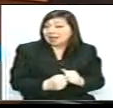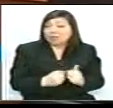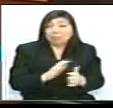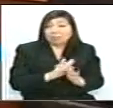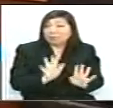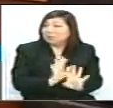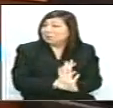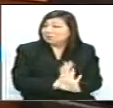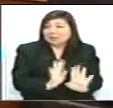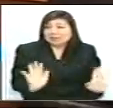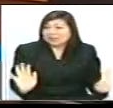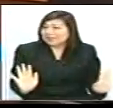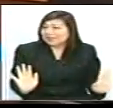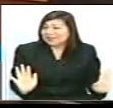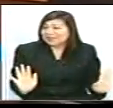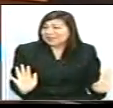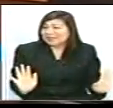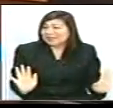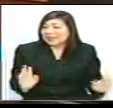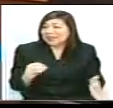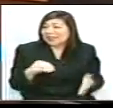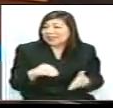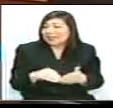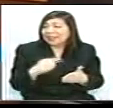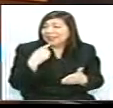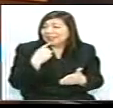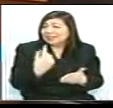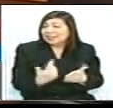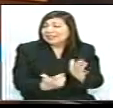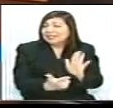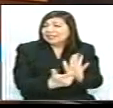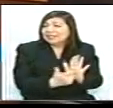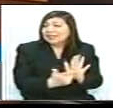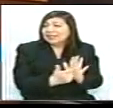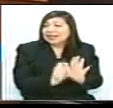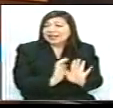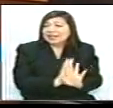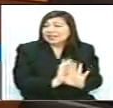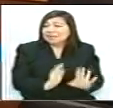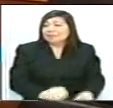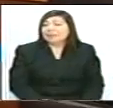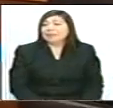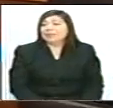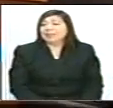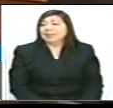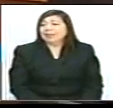todo. Eso es todo lo que se propone esta ley.